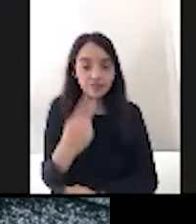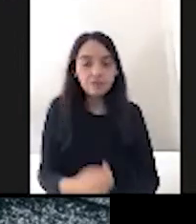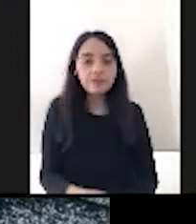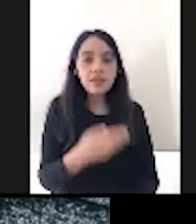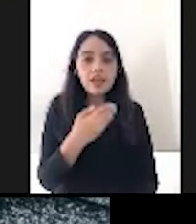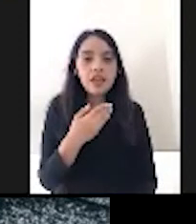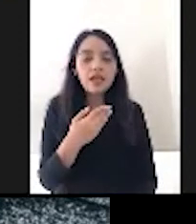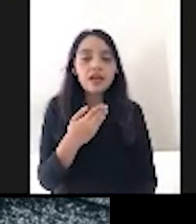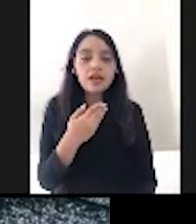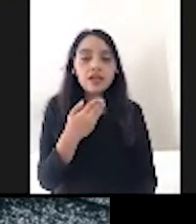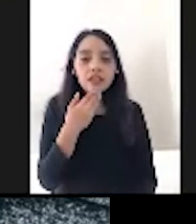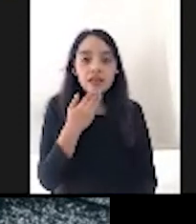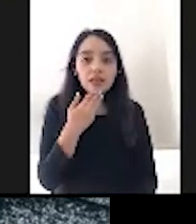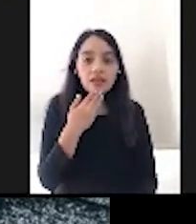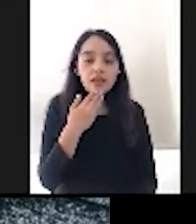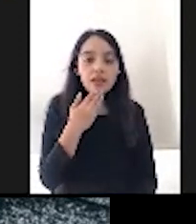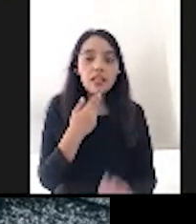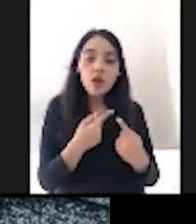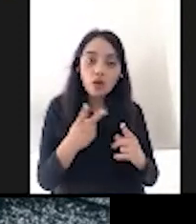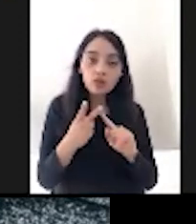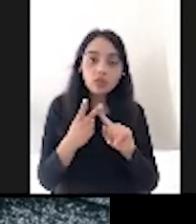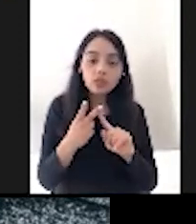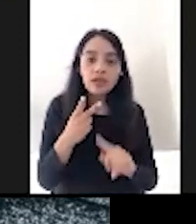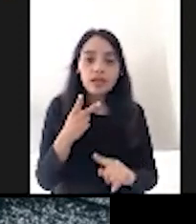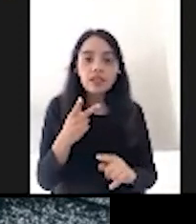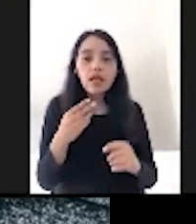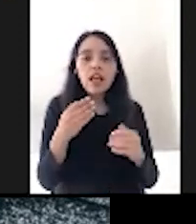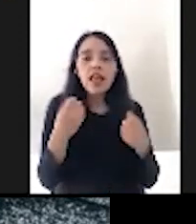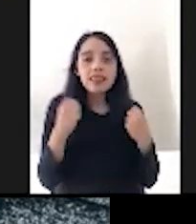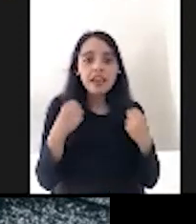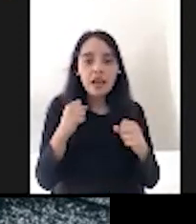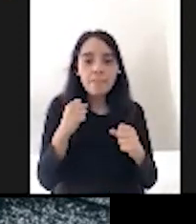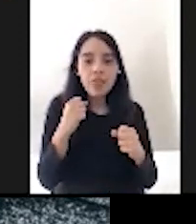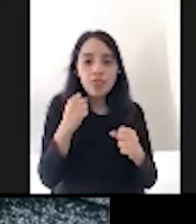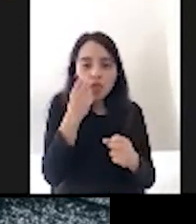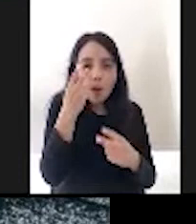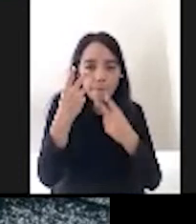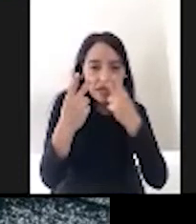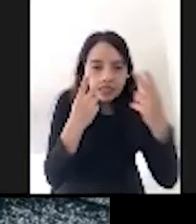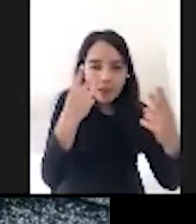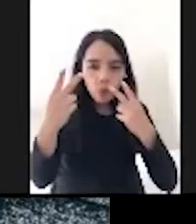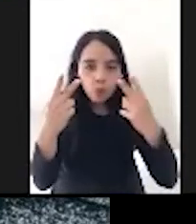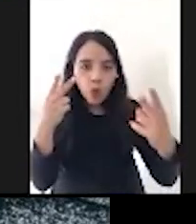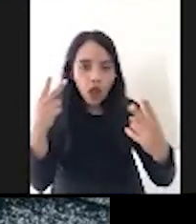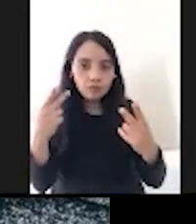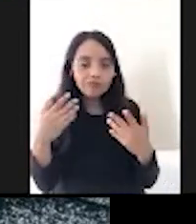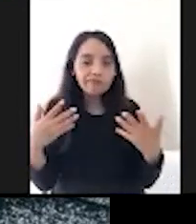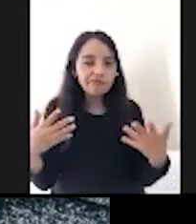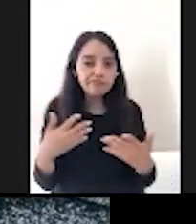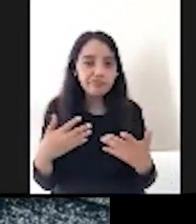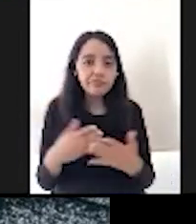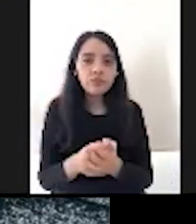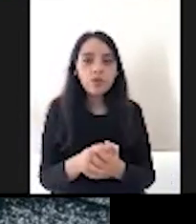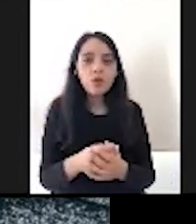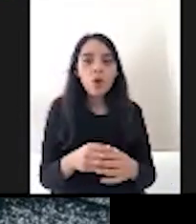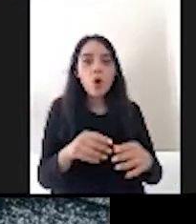interés. Y por otra parte, el entrenamiento perceptual, que son los entrenamientos en los que mediante la exposición repetida a un tipo